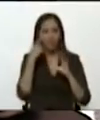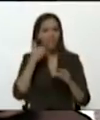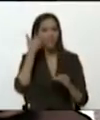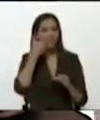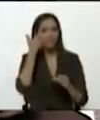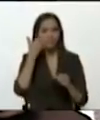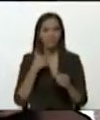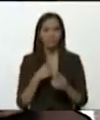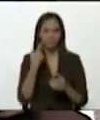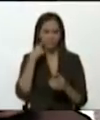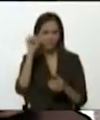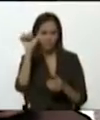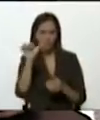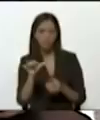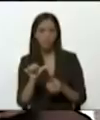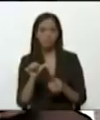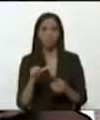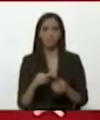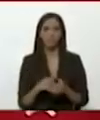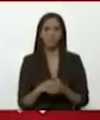Ajá.